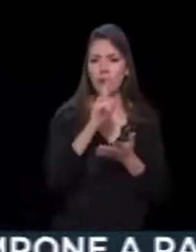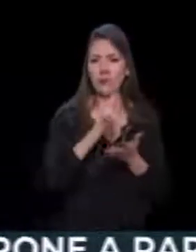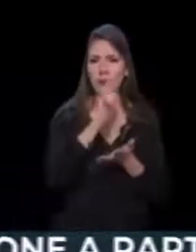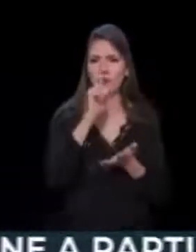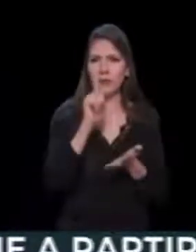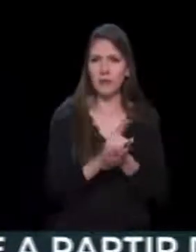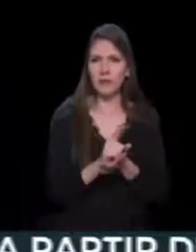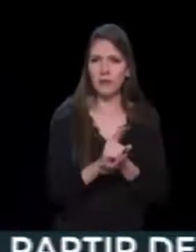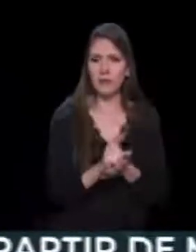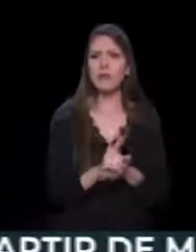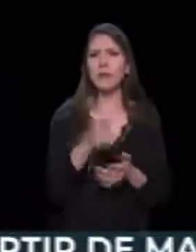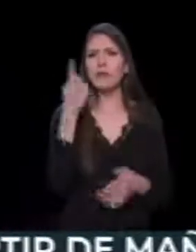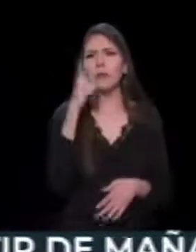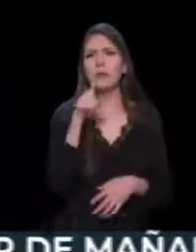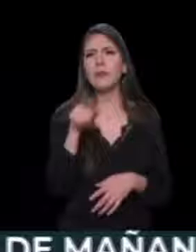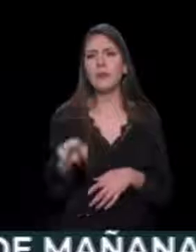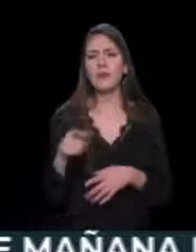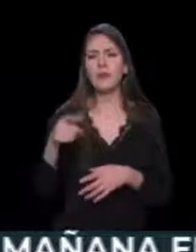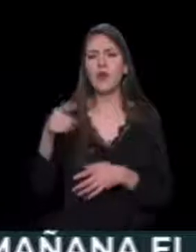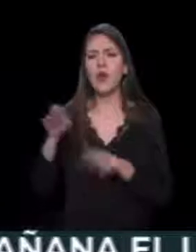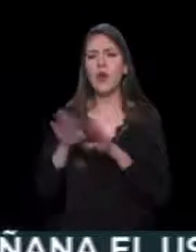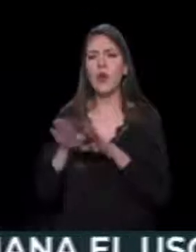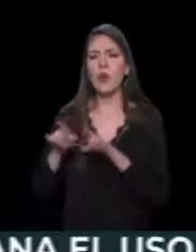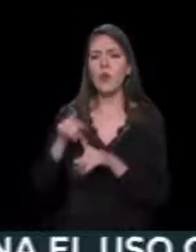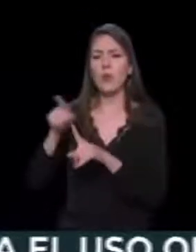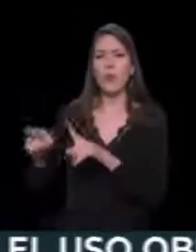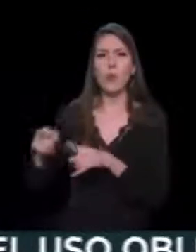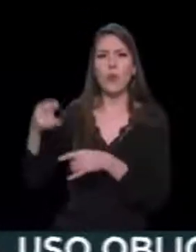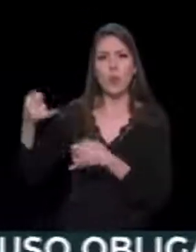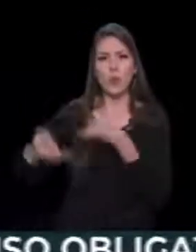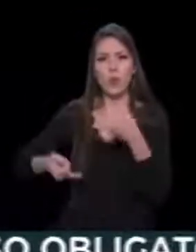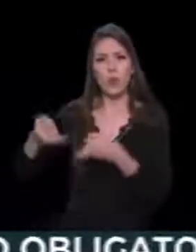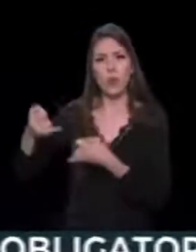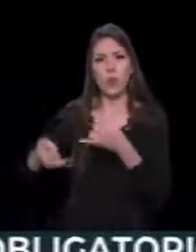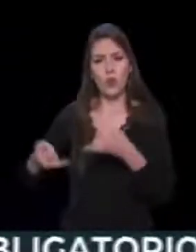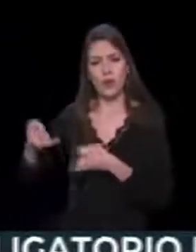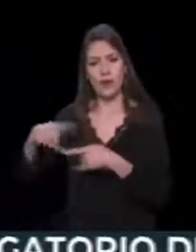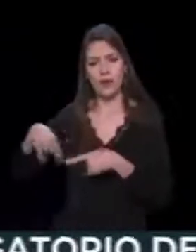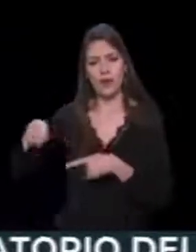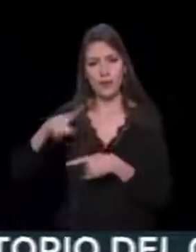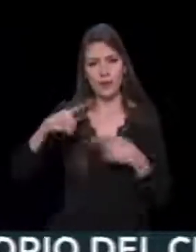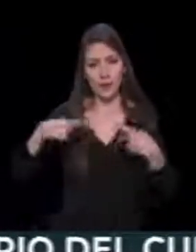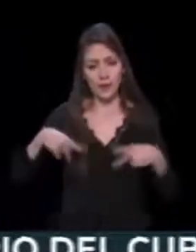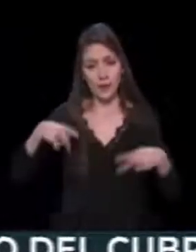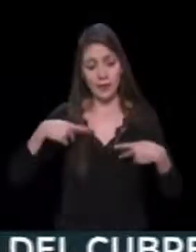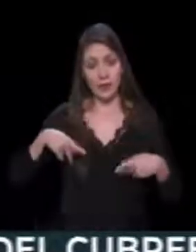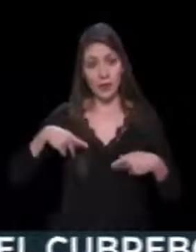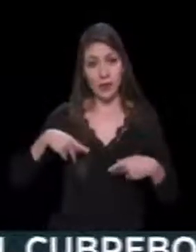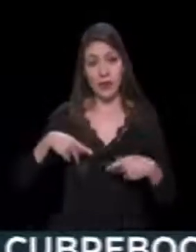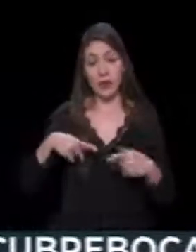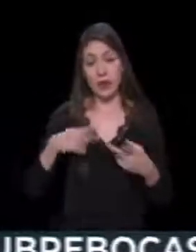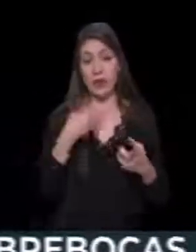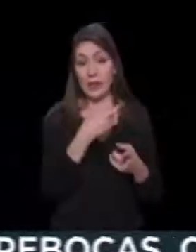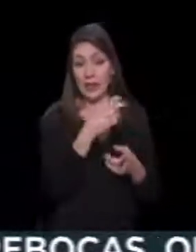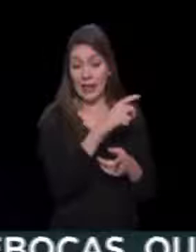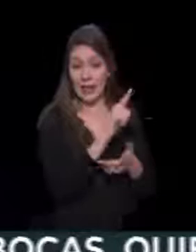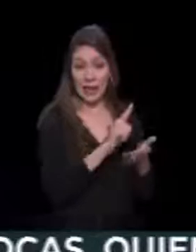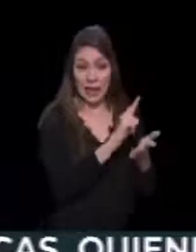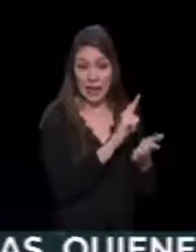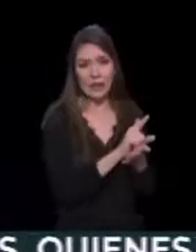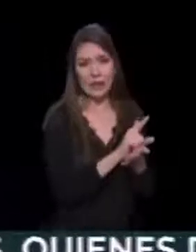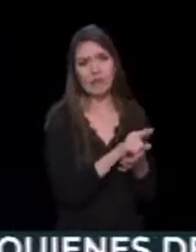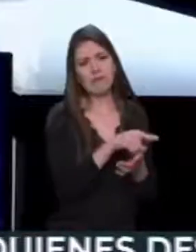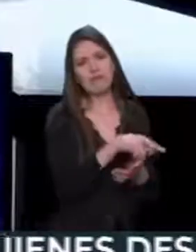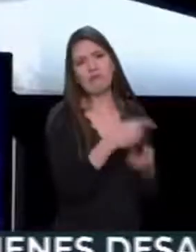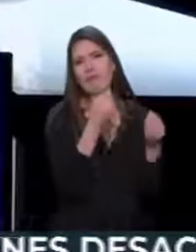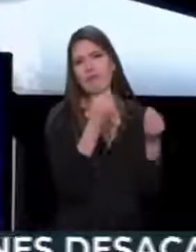el Poder Judicial de la Federación. Y esta ley, bueno, arroja elementos muy, muy